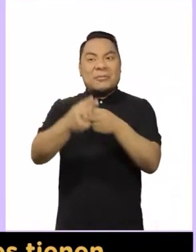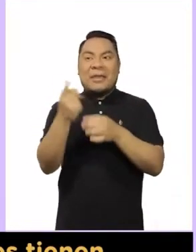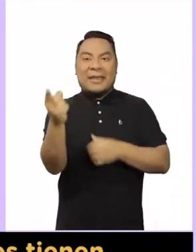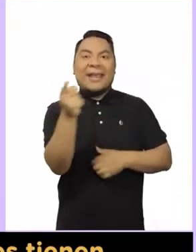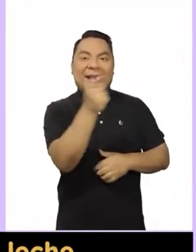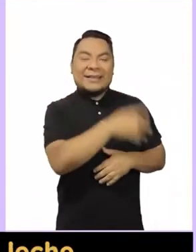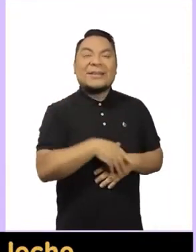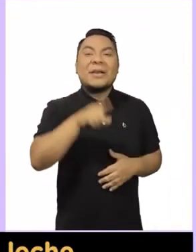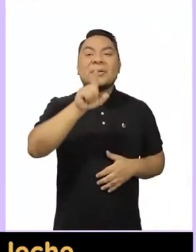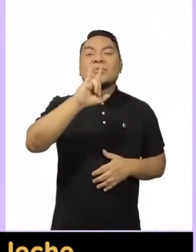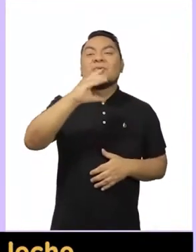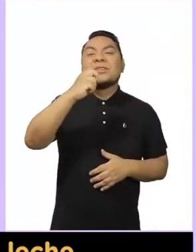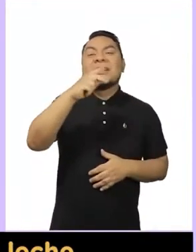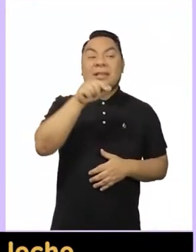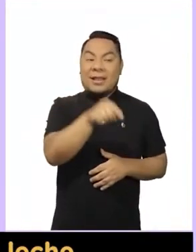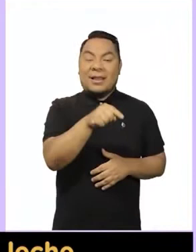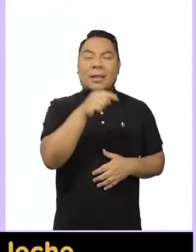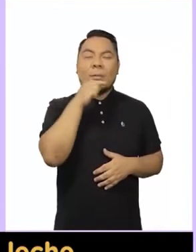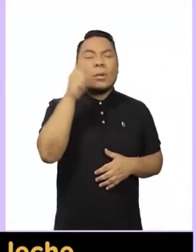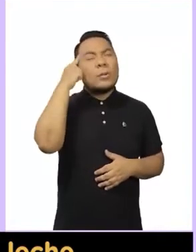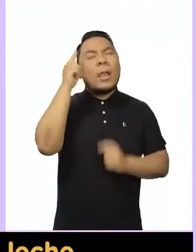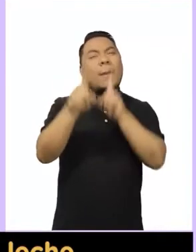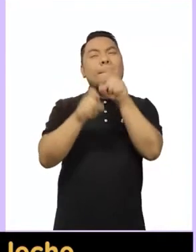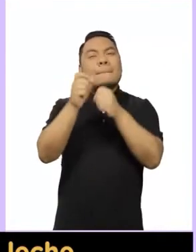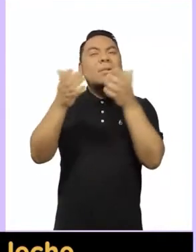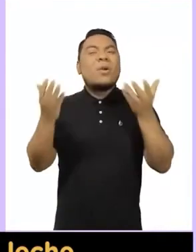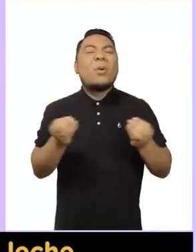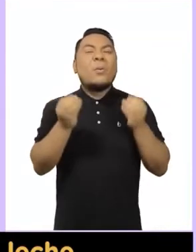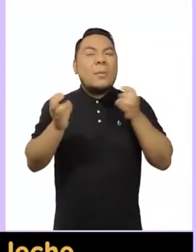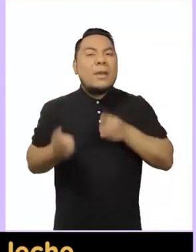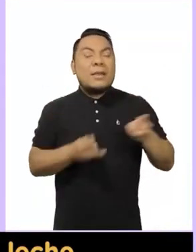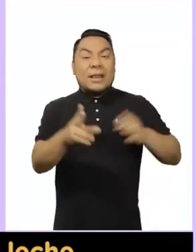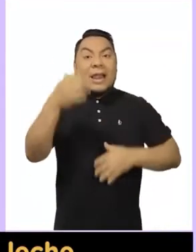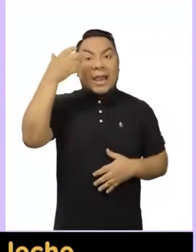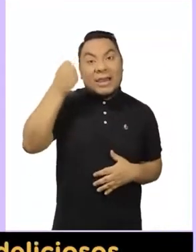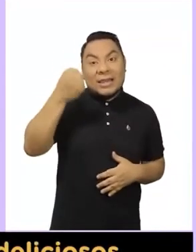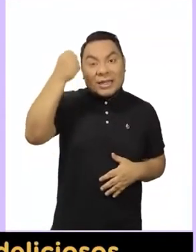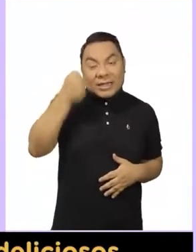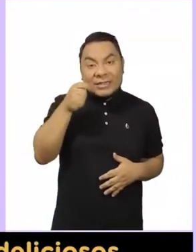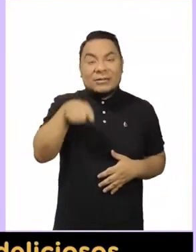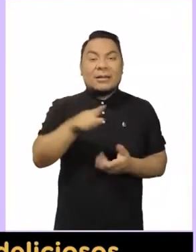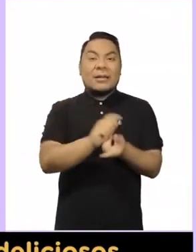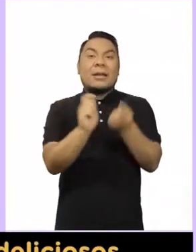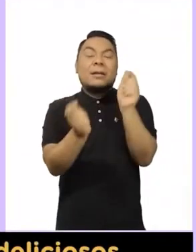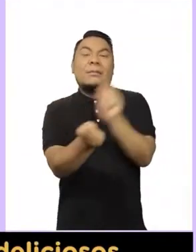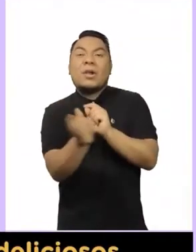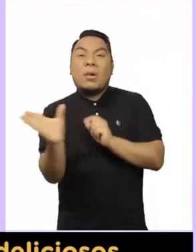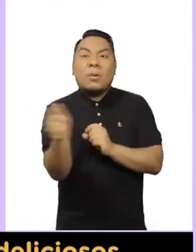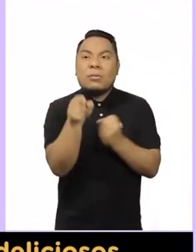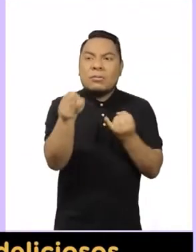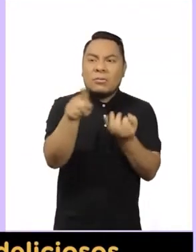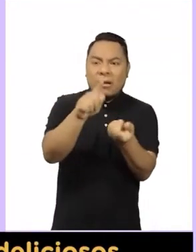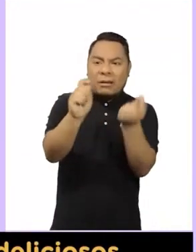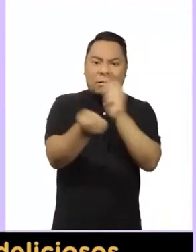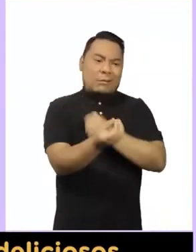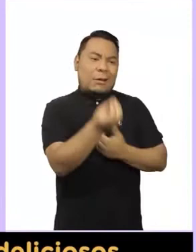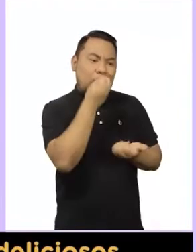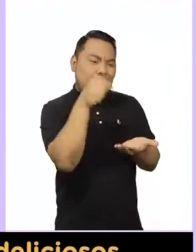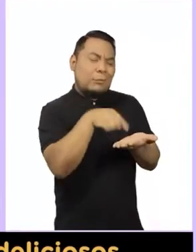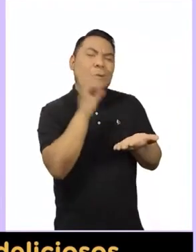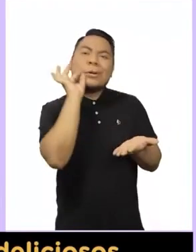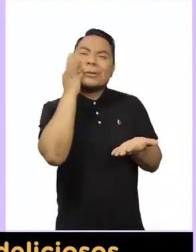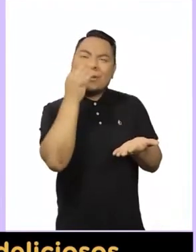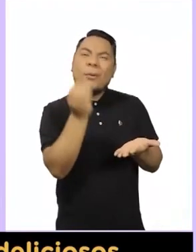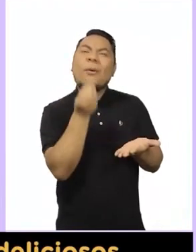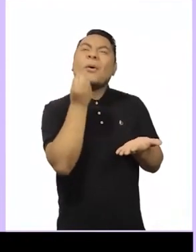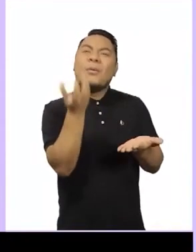nombres tienen. Luchita se pregunta de qué manera la leche se convierte en todos esos alimentos